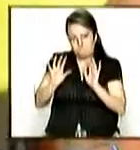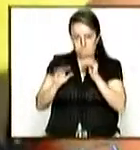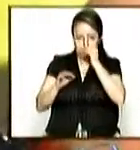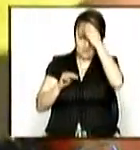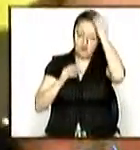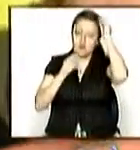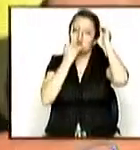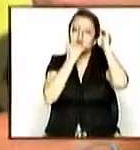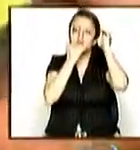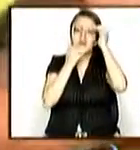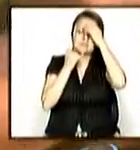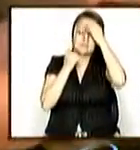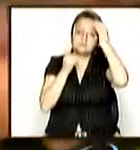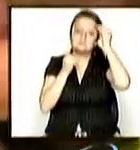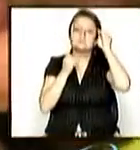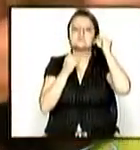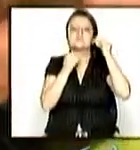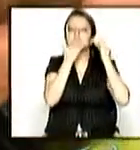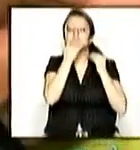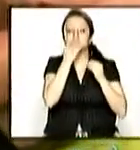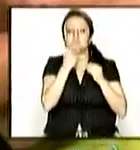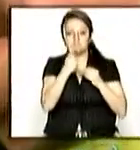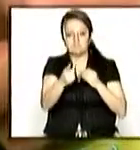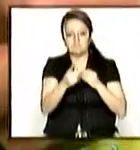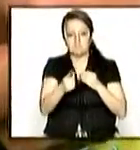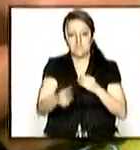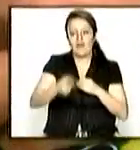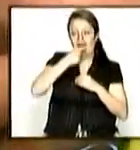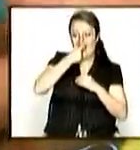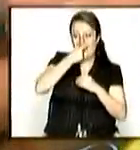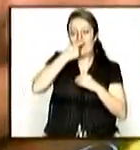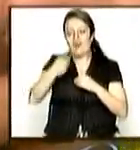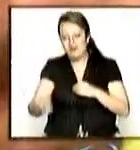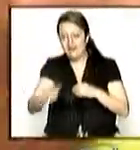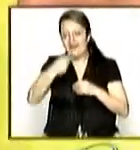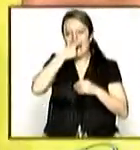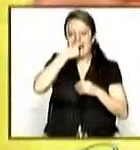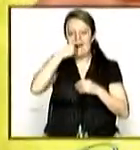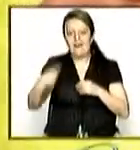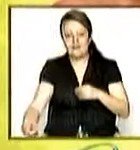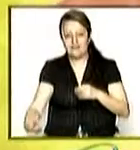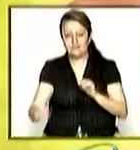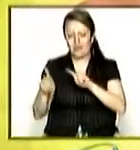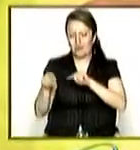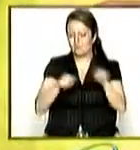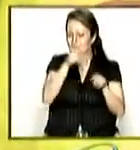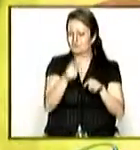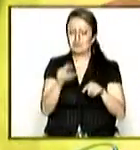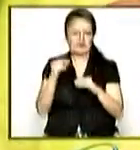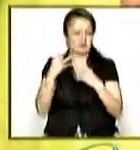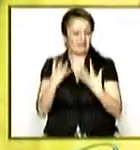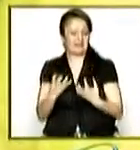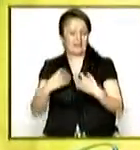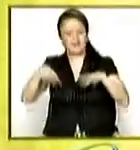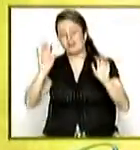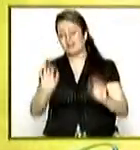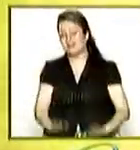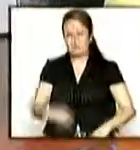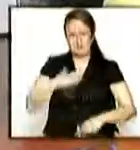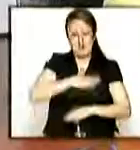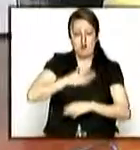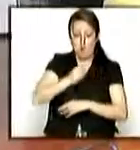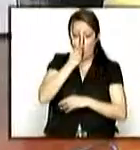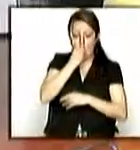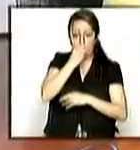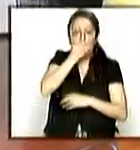pasa, ¿cuál es el inconveniente? Que son de quitar y poner. Ya muchos pacientes no quieren tener prótesis de quitar y poner, sino que